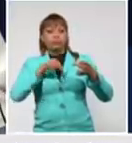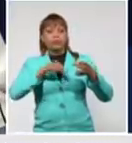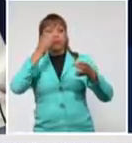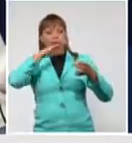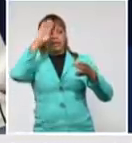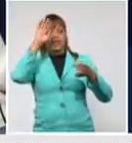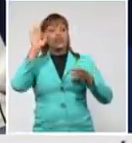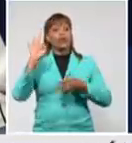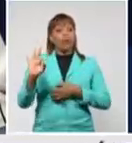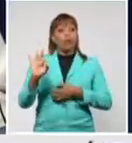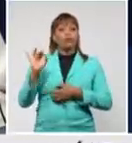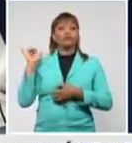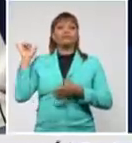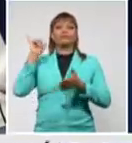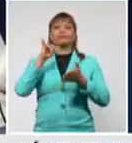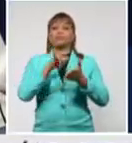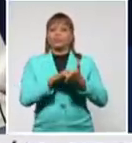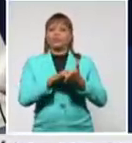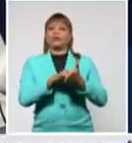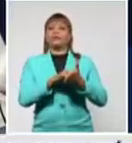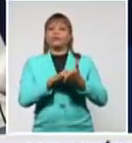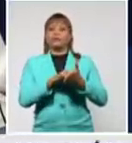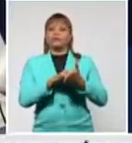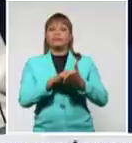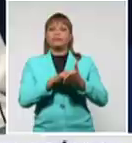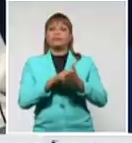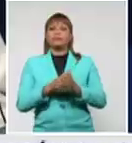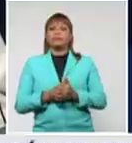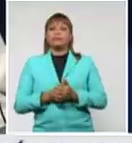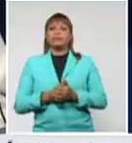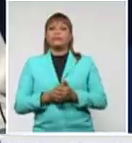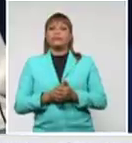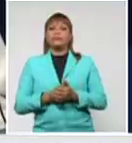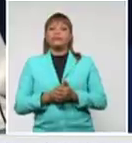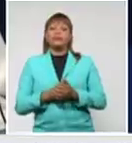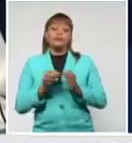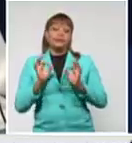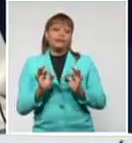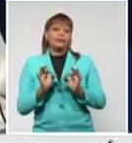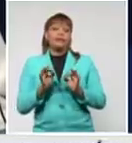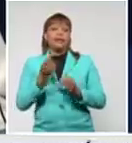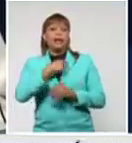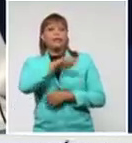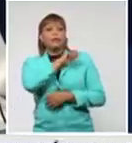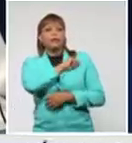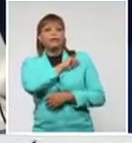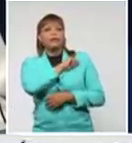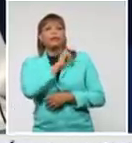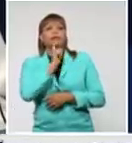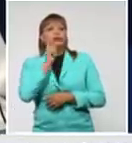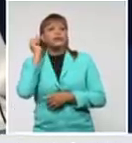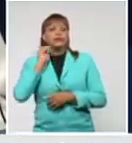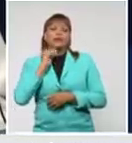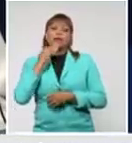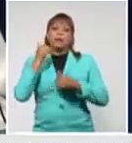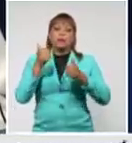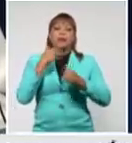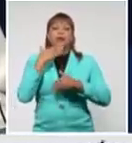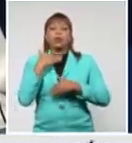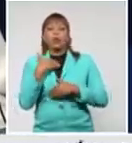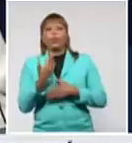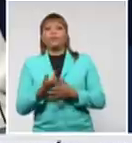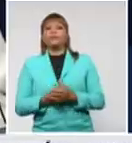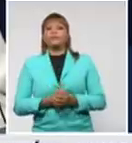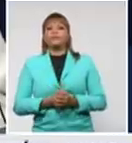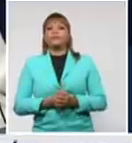son importados. Son términos epidemiológicos, pero que nuestra población lo maneja con mucho detalle.